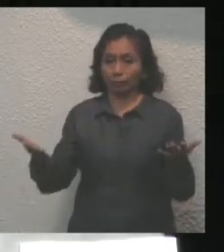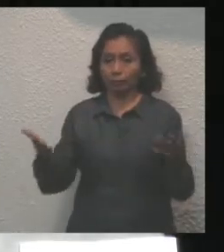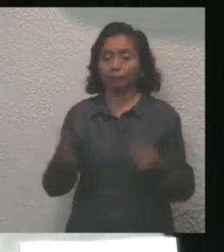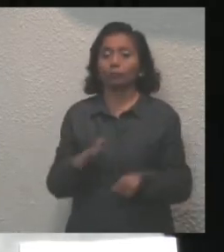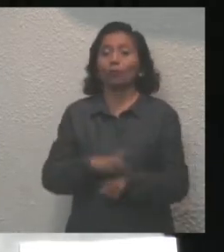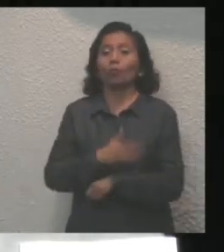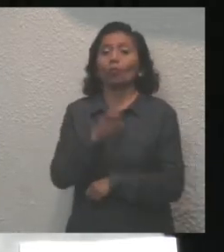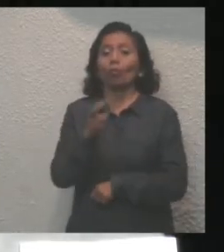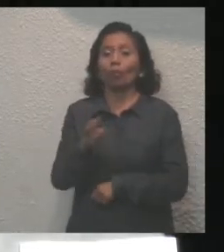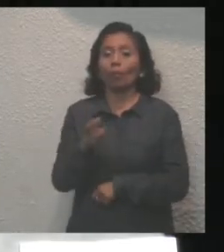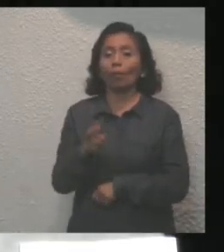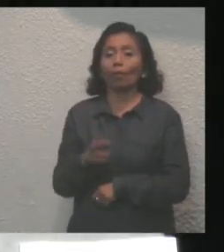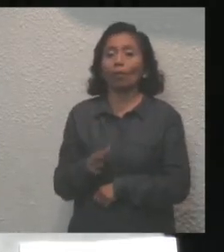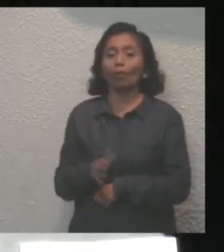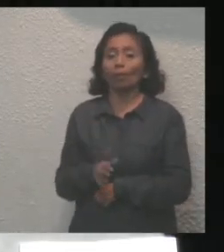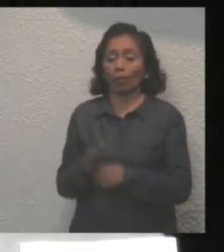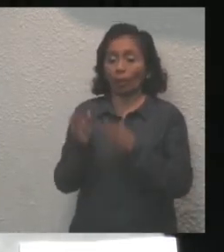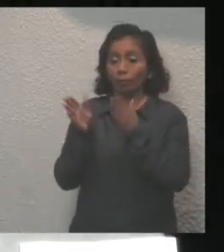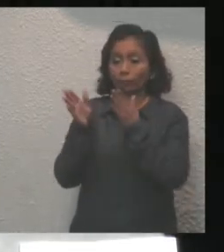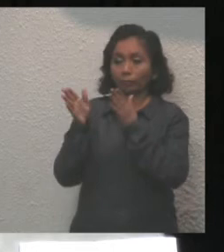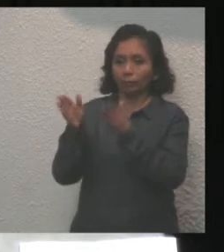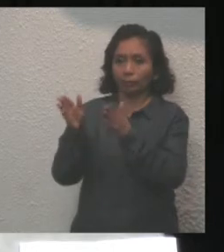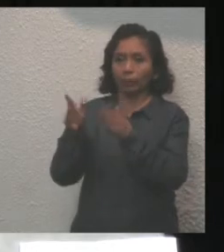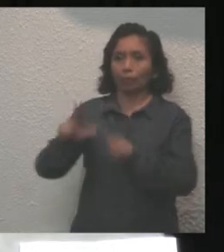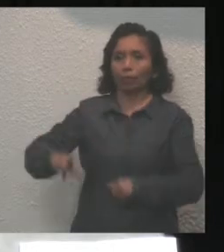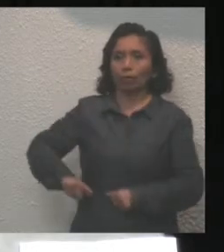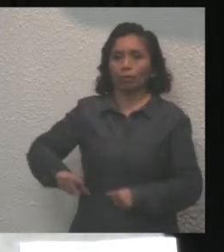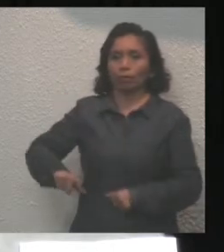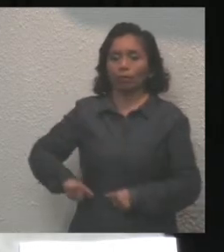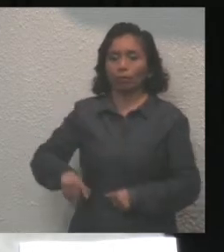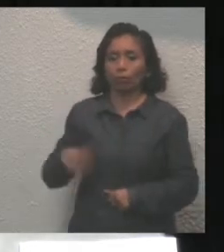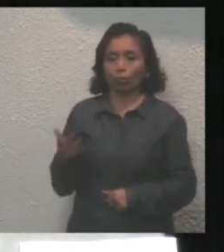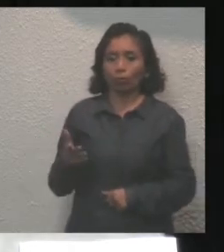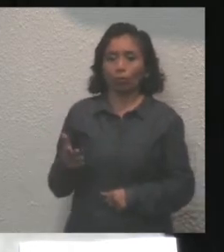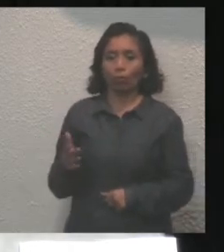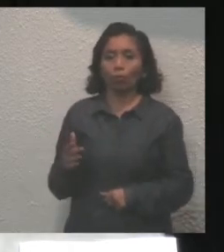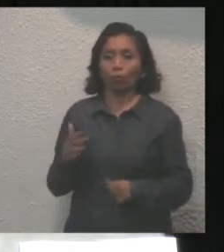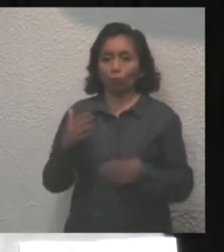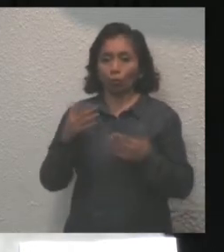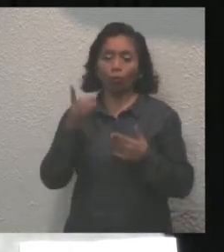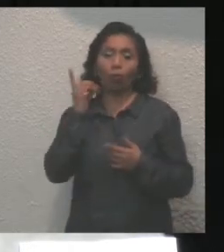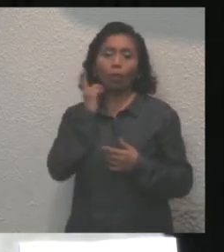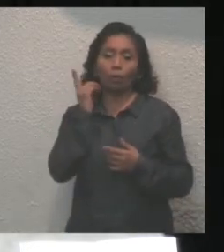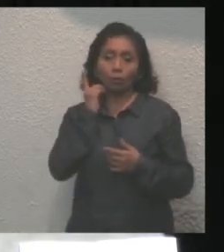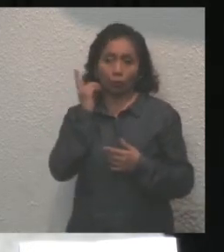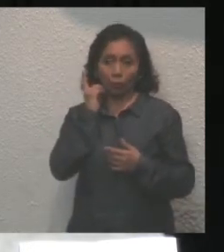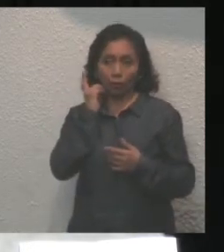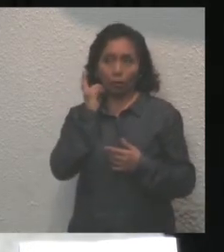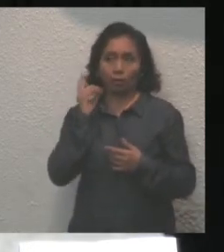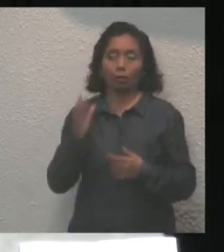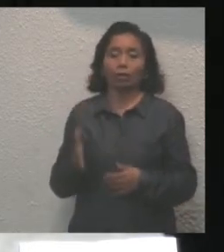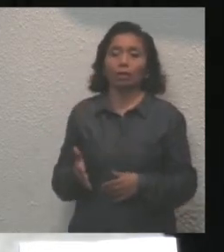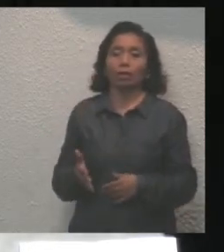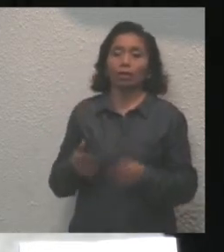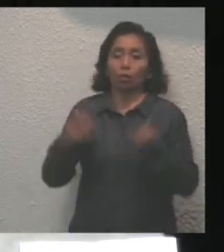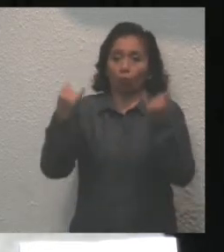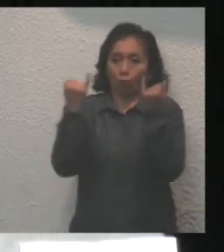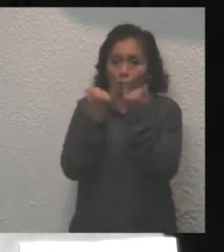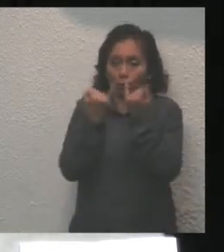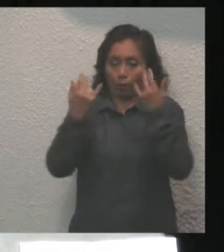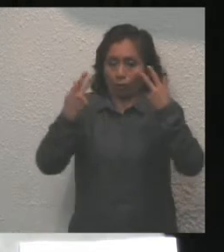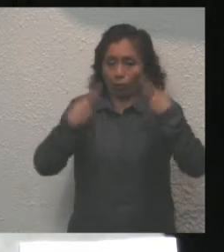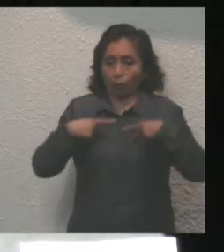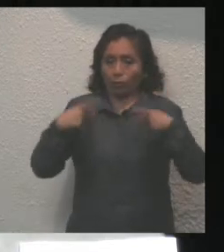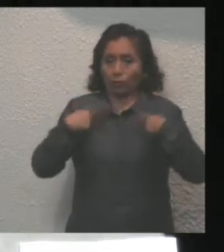Por ello, me dirijo a usted, gobernador, como una legisladora, pero también como una ciudadana